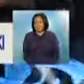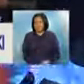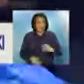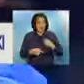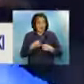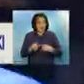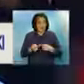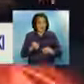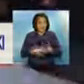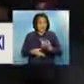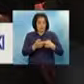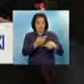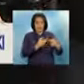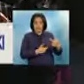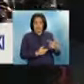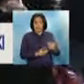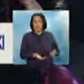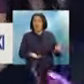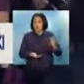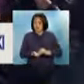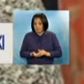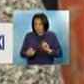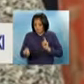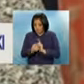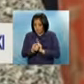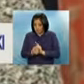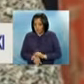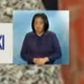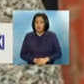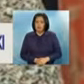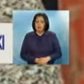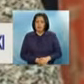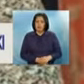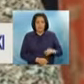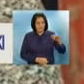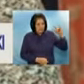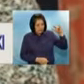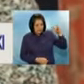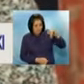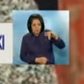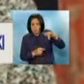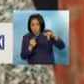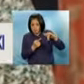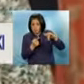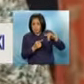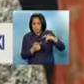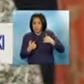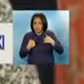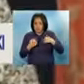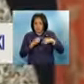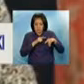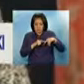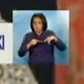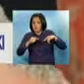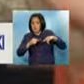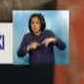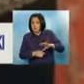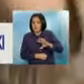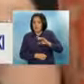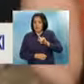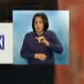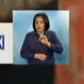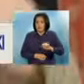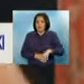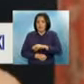que al regresar, se volvieron a encontrar. En el avión, estuve en clase ejecutiva y